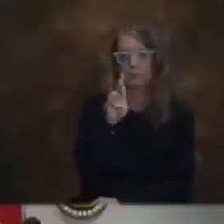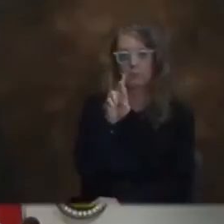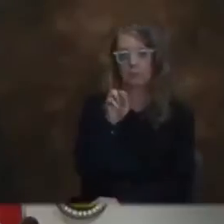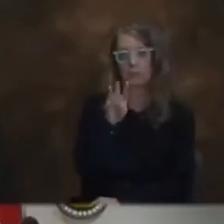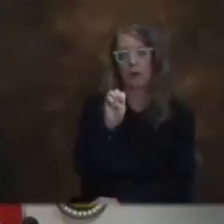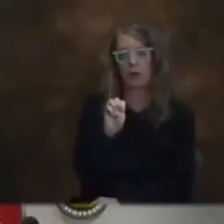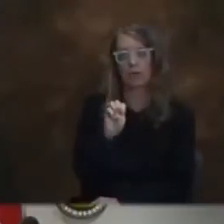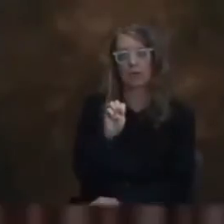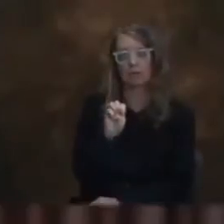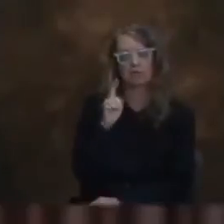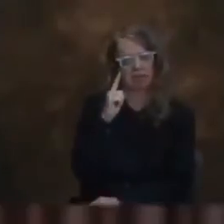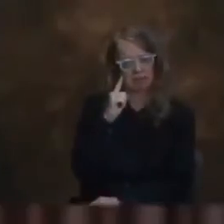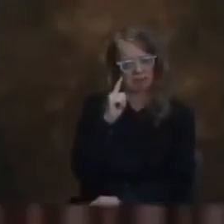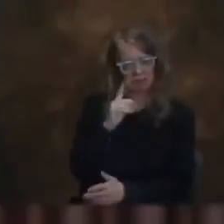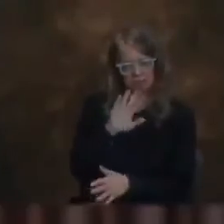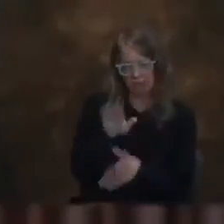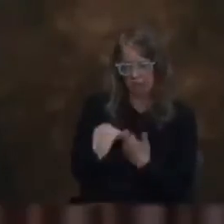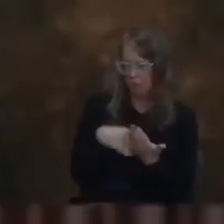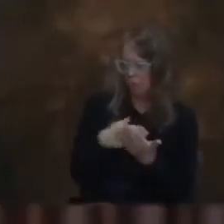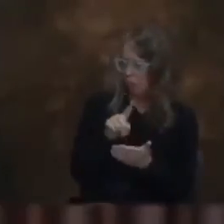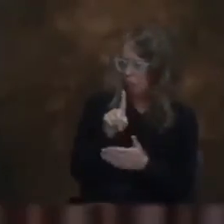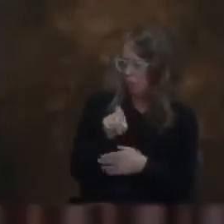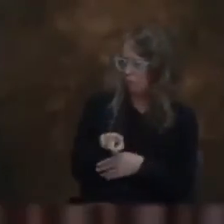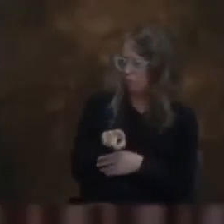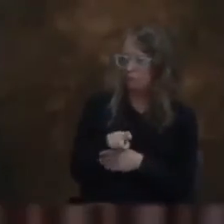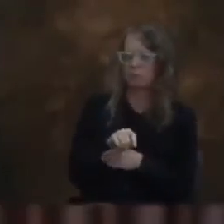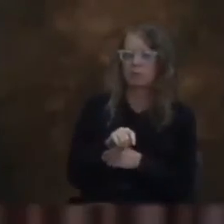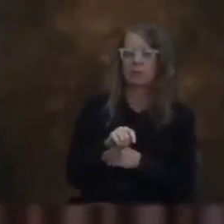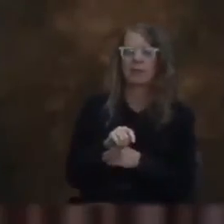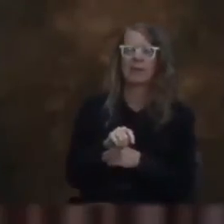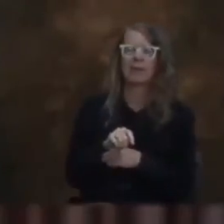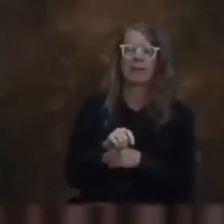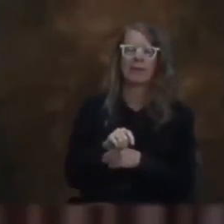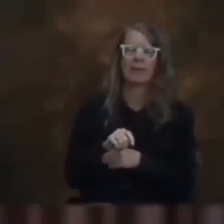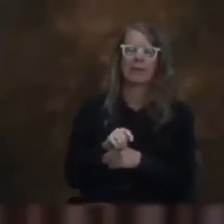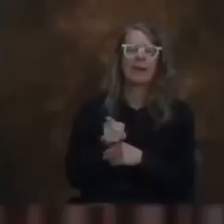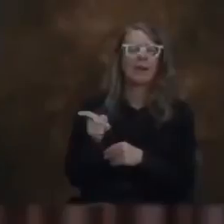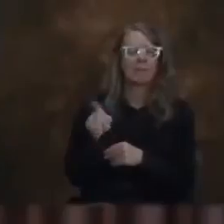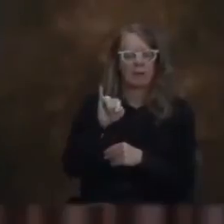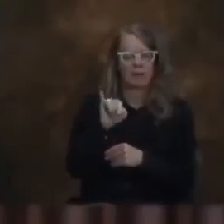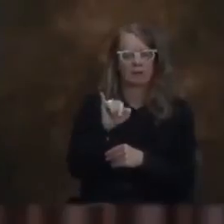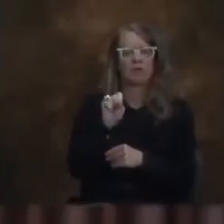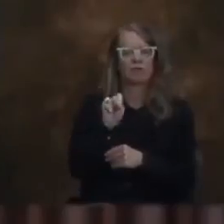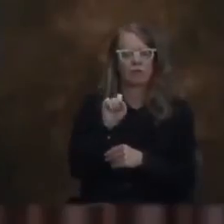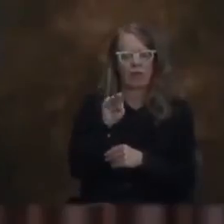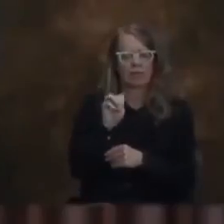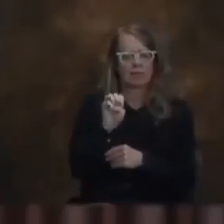si son todas las preguntas como las mestas